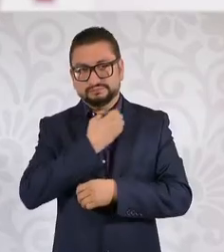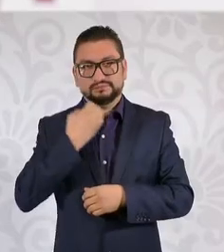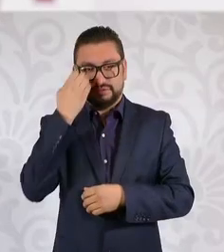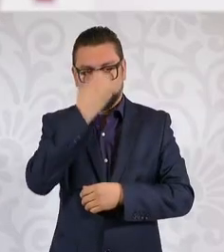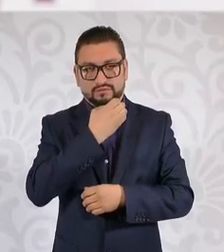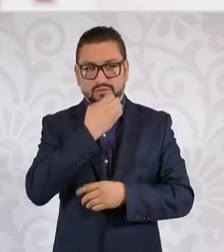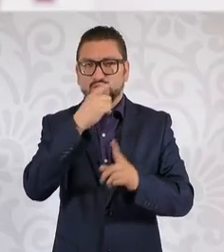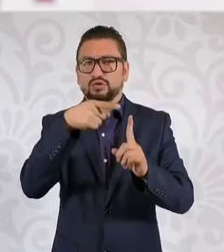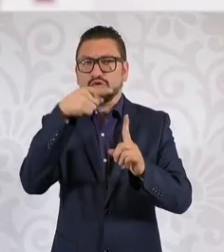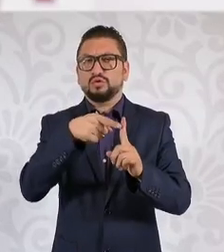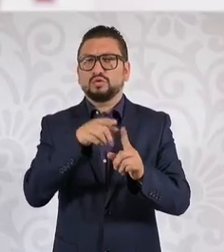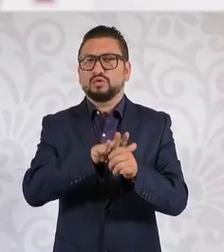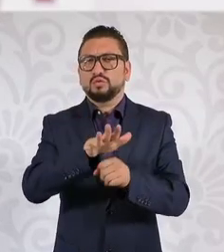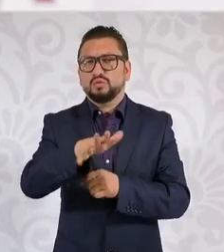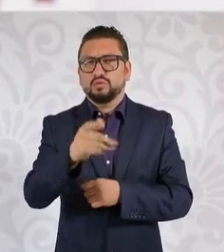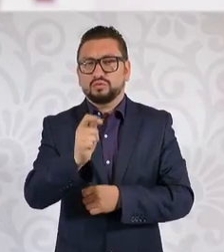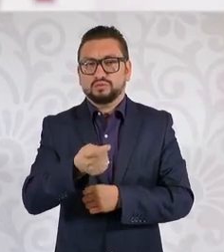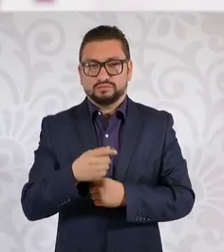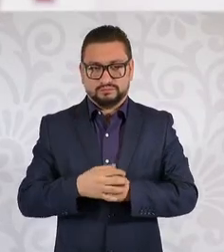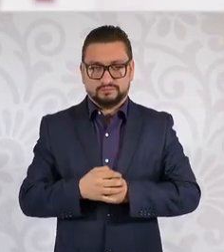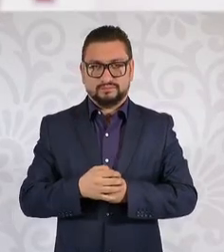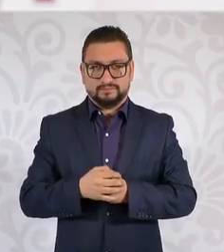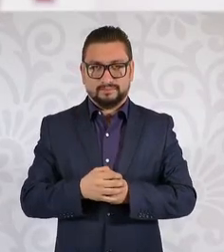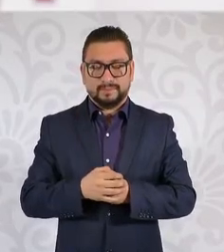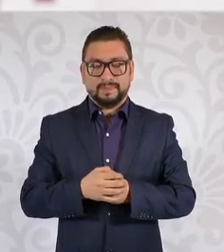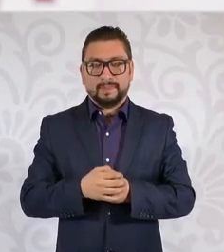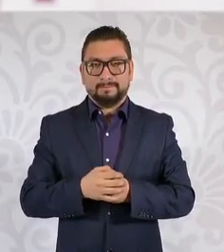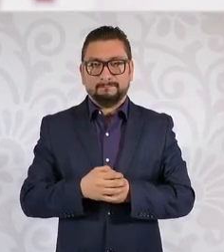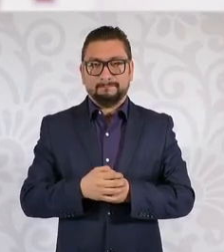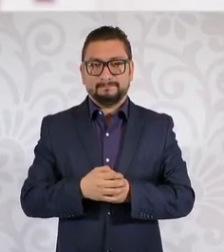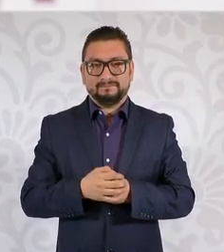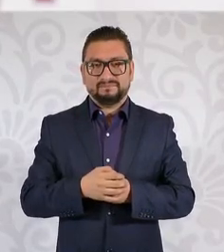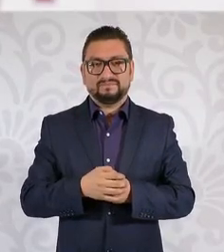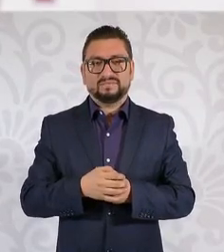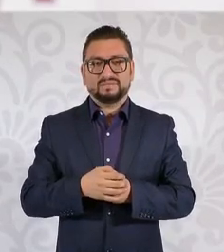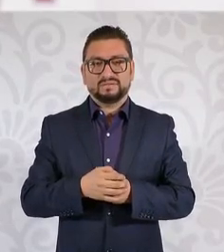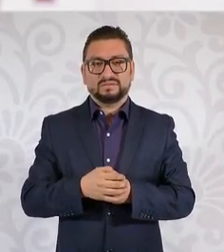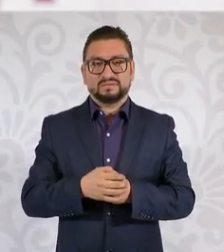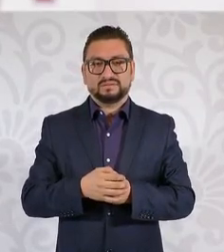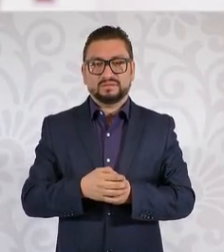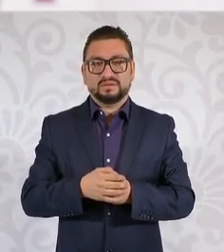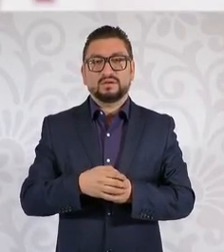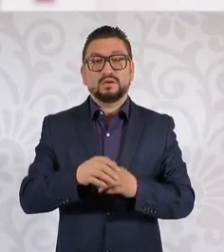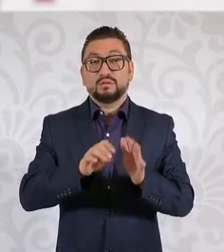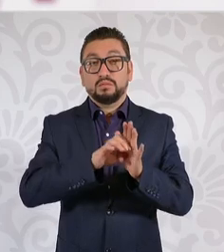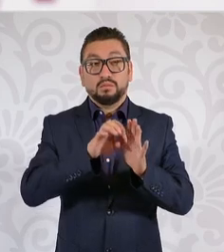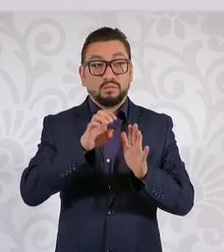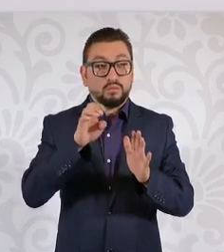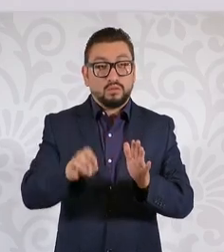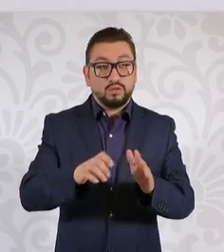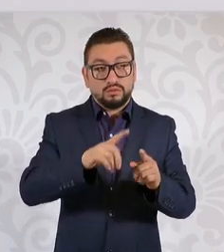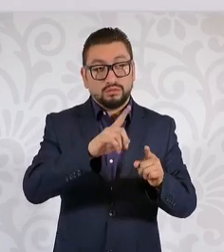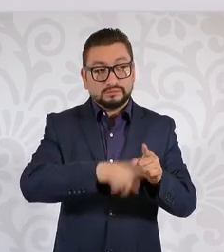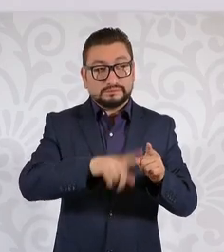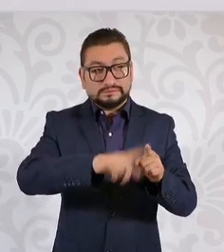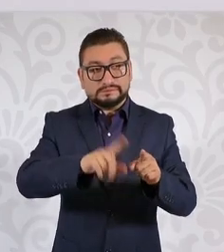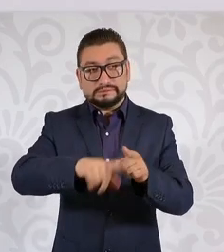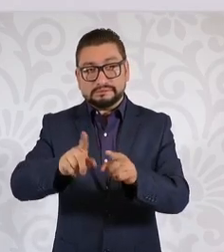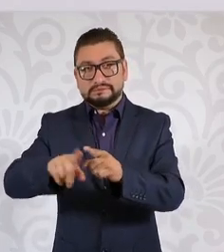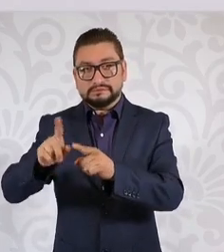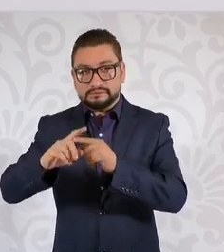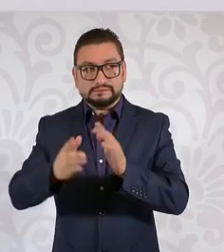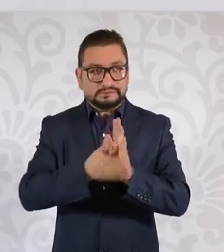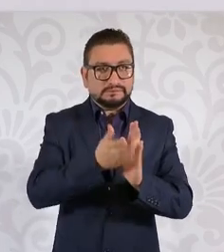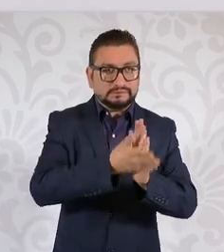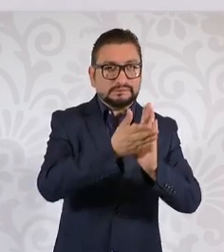¿Qué objetivo tiene? Que se mitiguen, o sea, que se compensen, que se